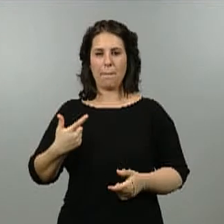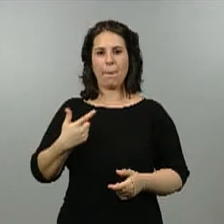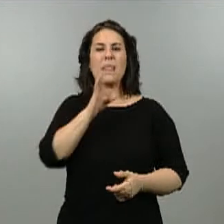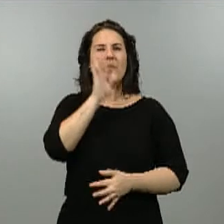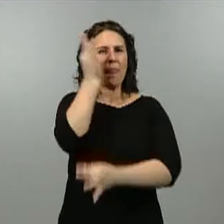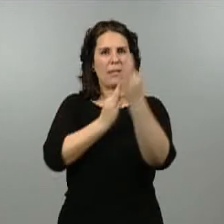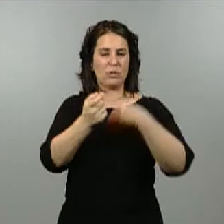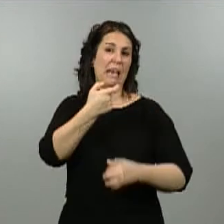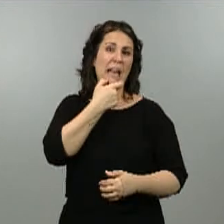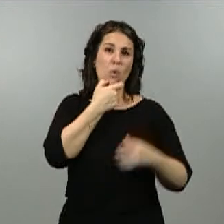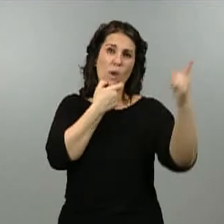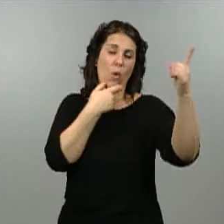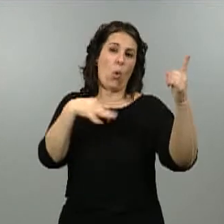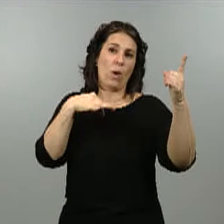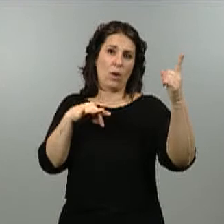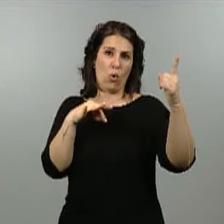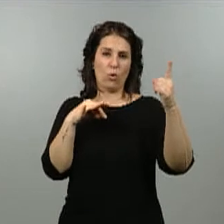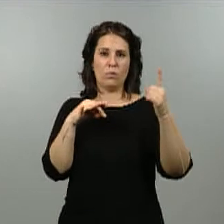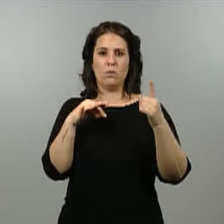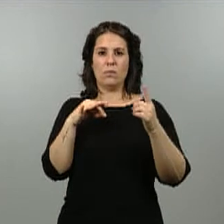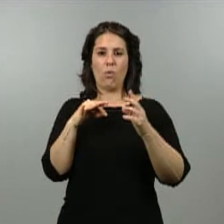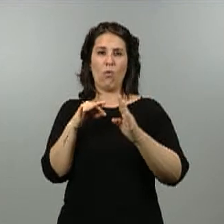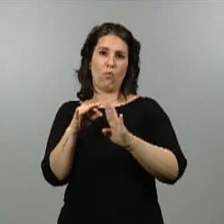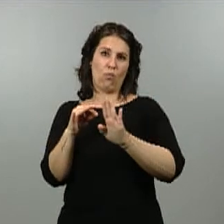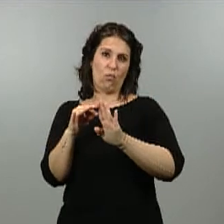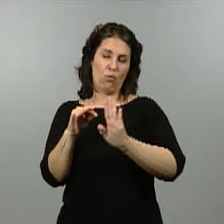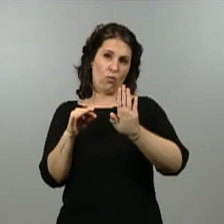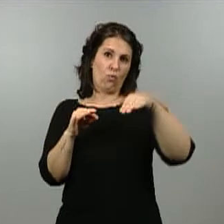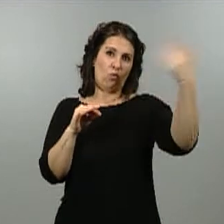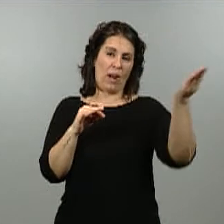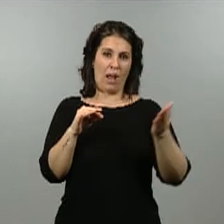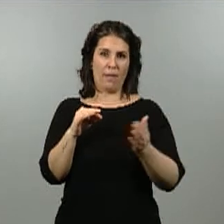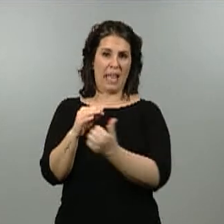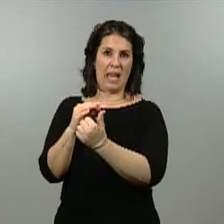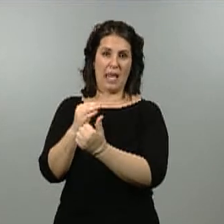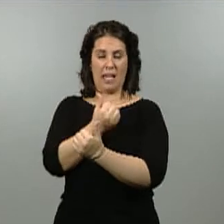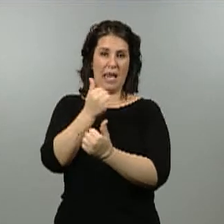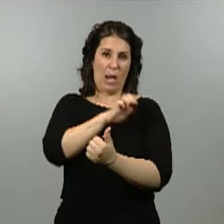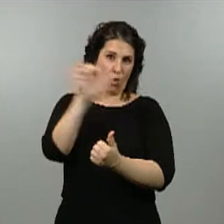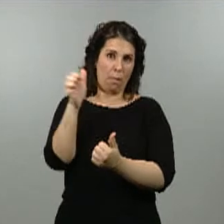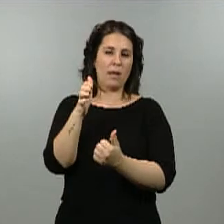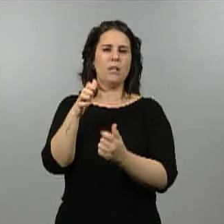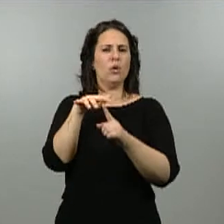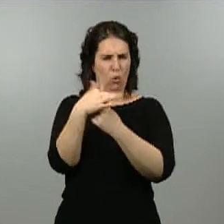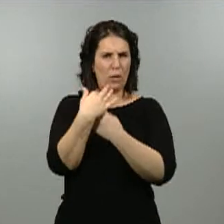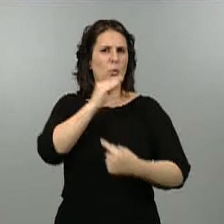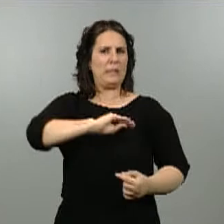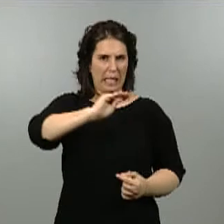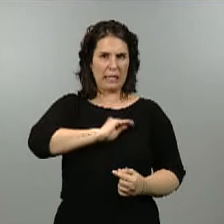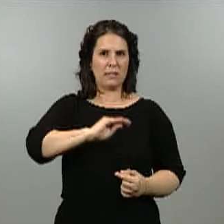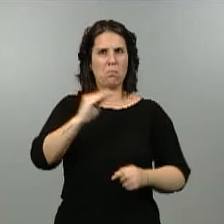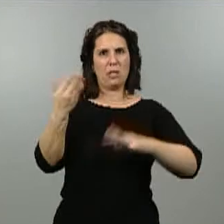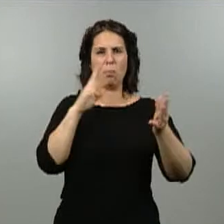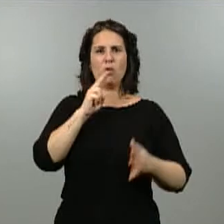sigue manteniendo fuera del este de Europa un cierto número, un cierto volumen de casos, con incrementos del 2,25% hoy,